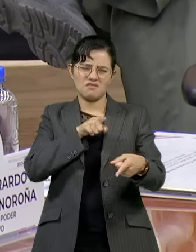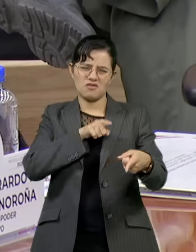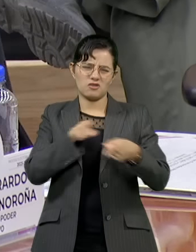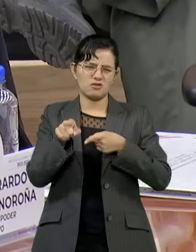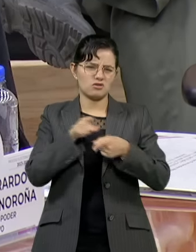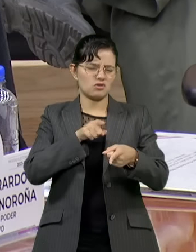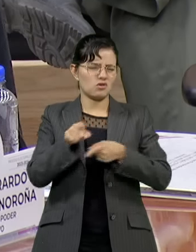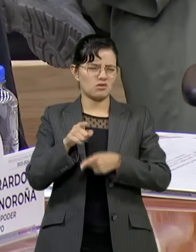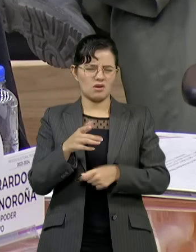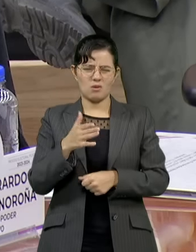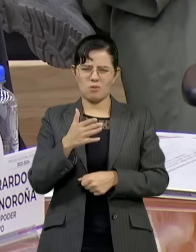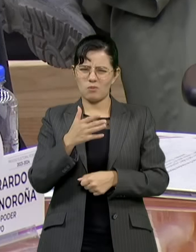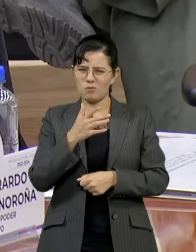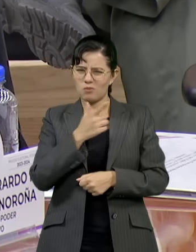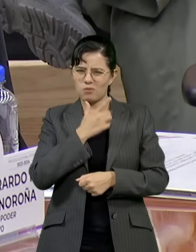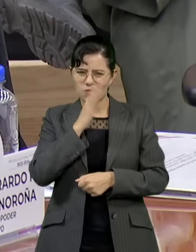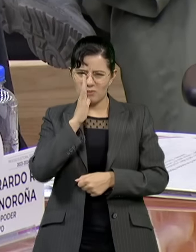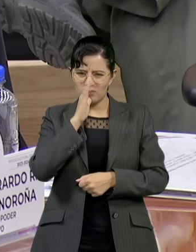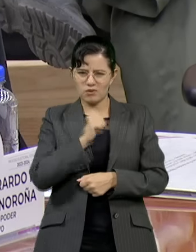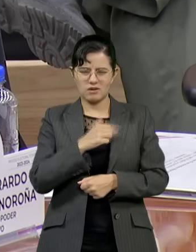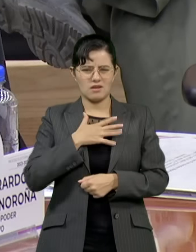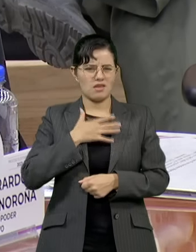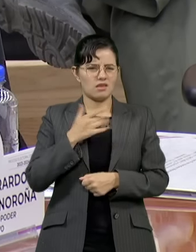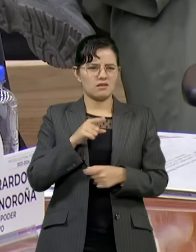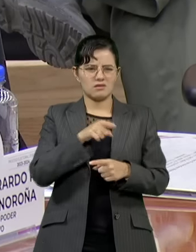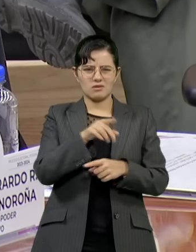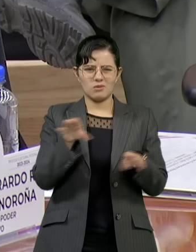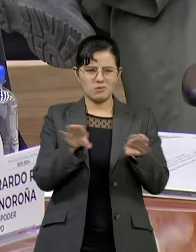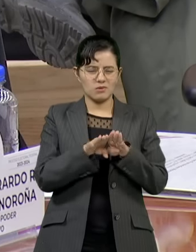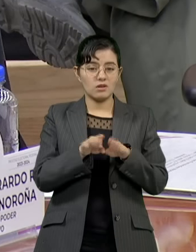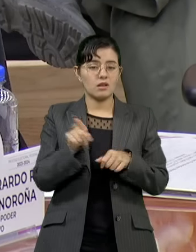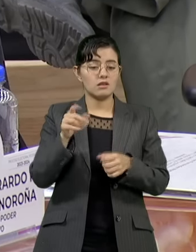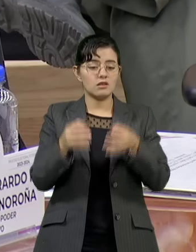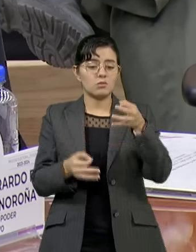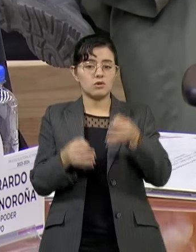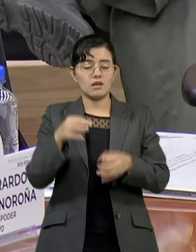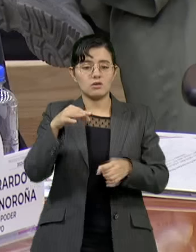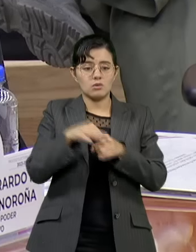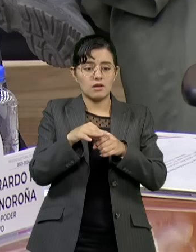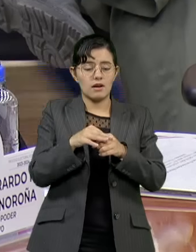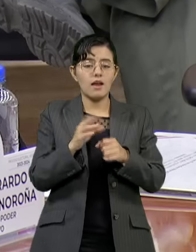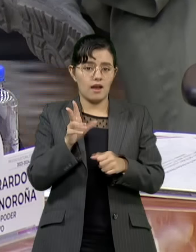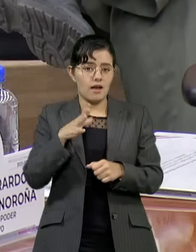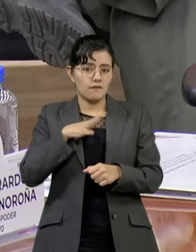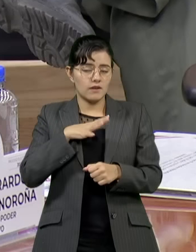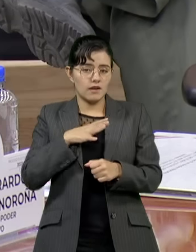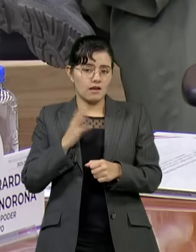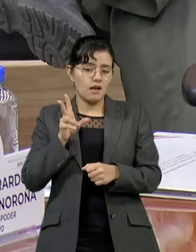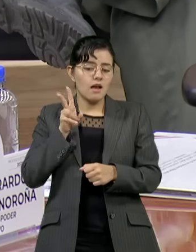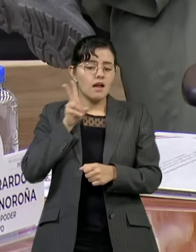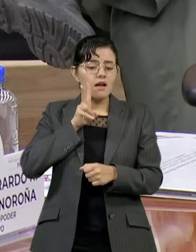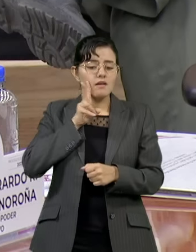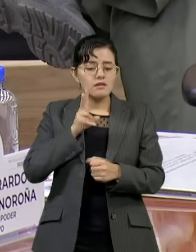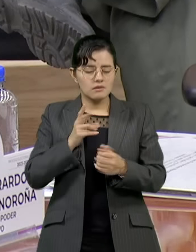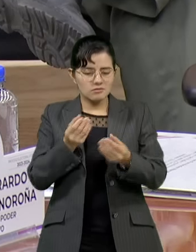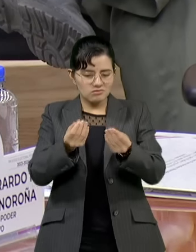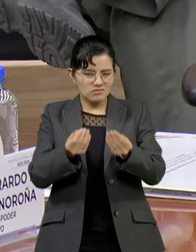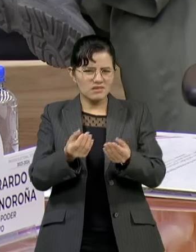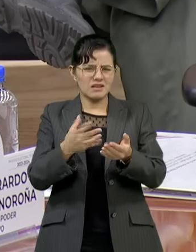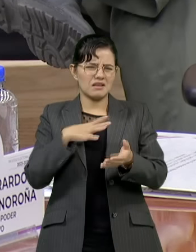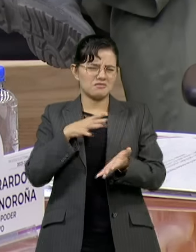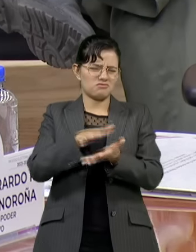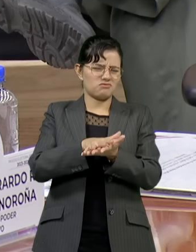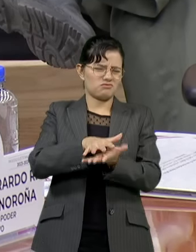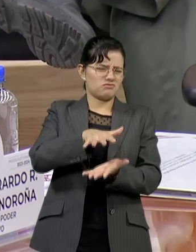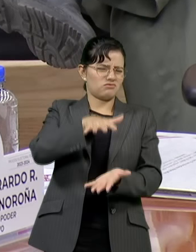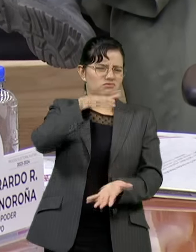miserable y el tribunal electoral desechó todas las evidencias que están son del tamaño de una